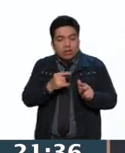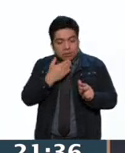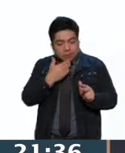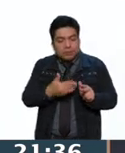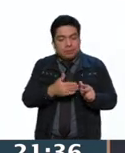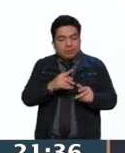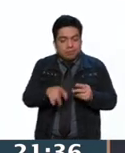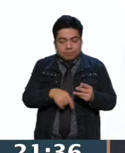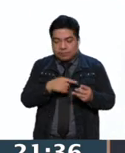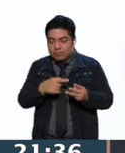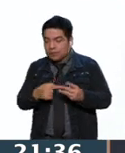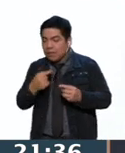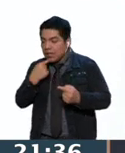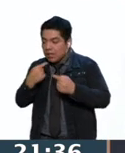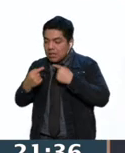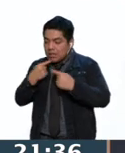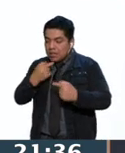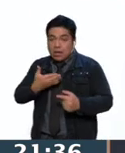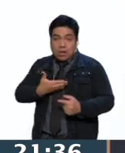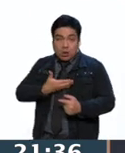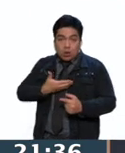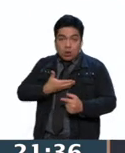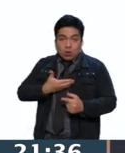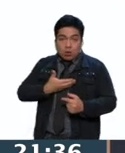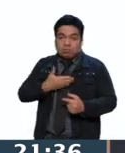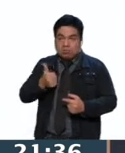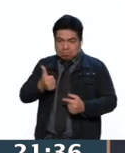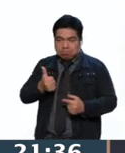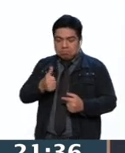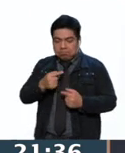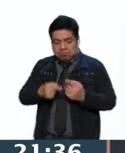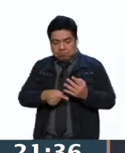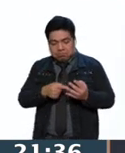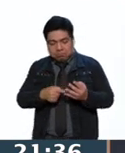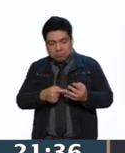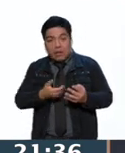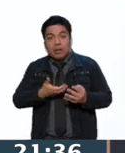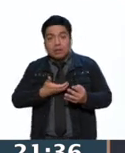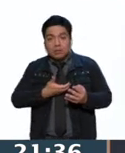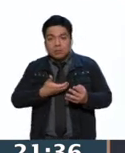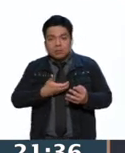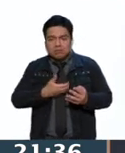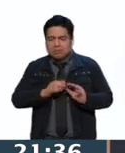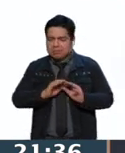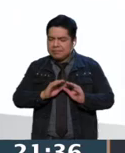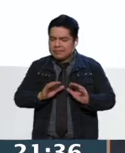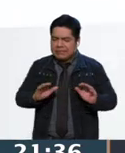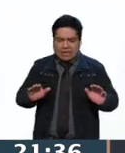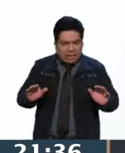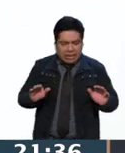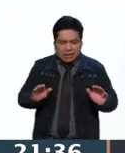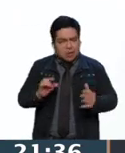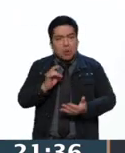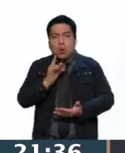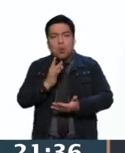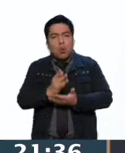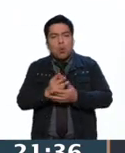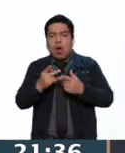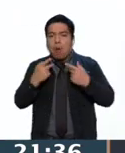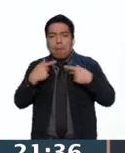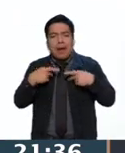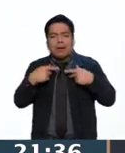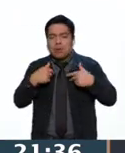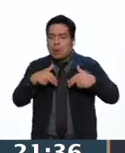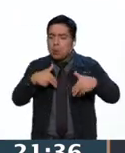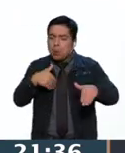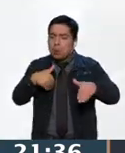debate sobre la peatonalización del Zócalo de la Ciudad de México. El Zócalo ya está peatonalizado. Esta es